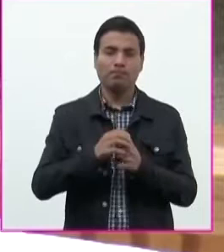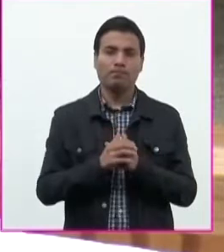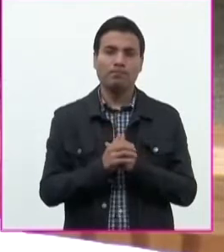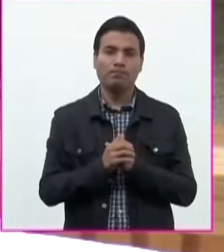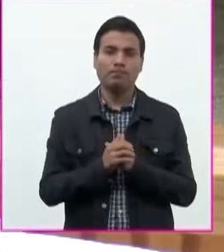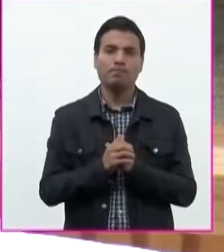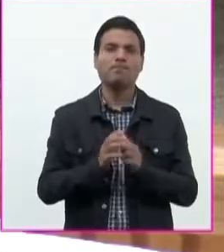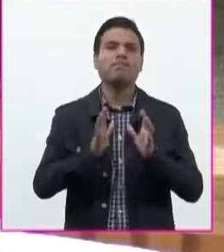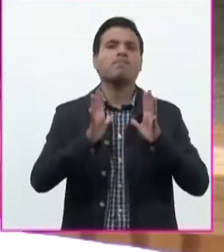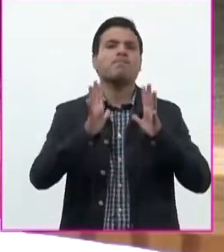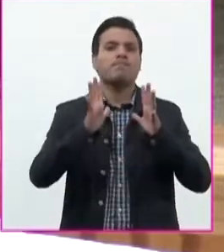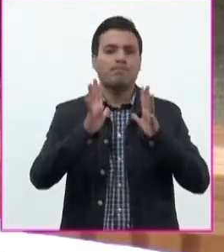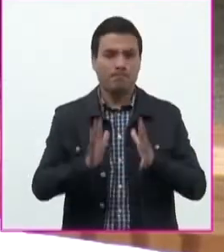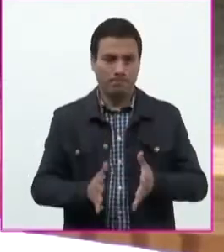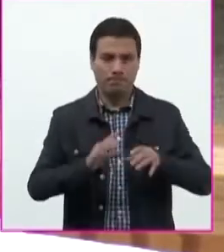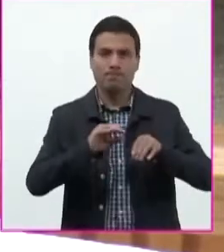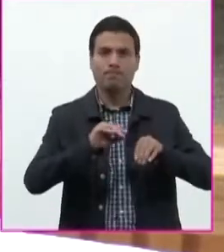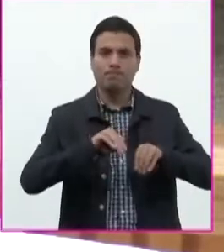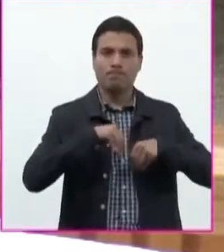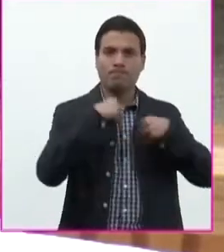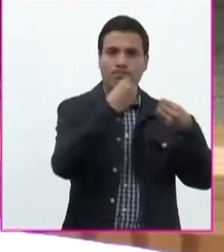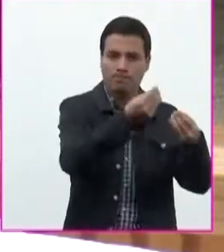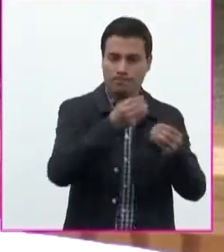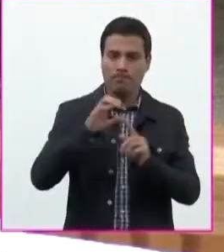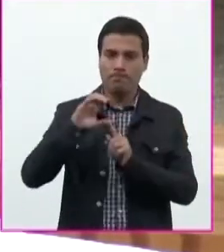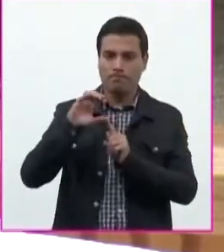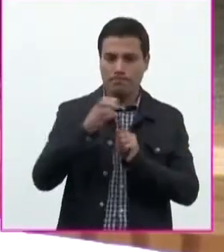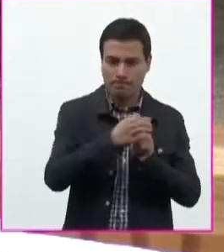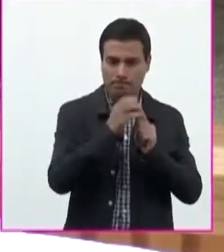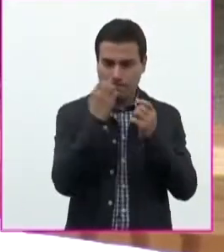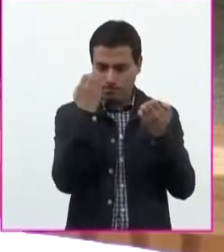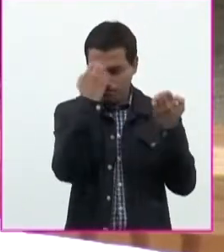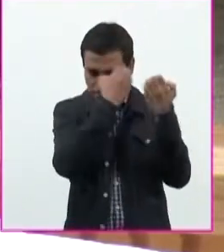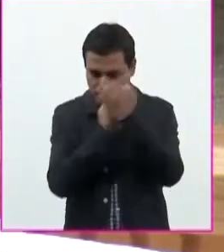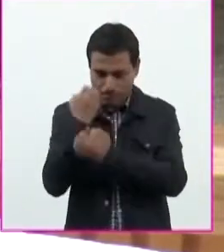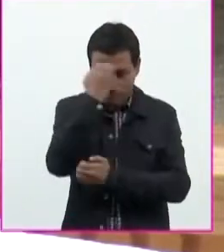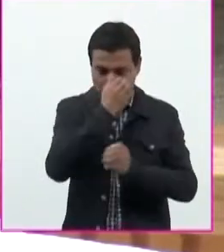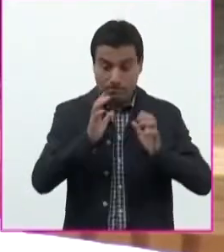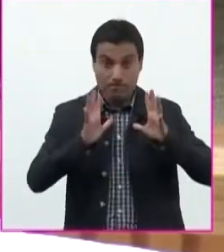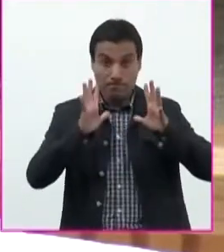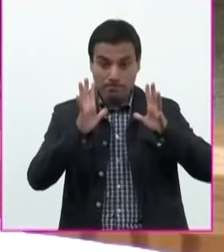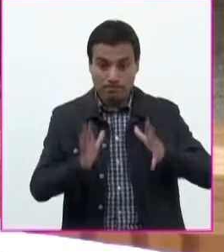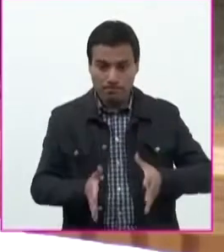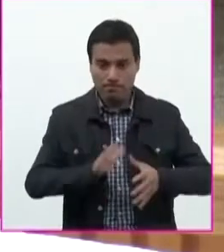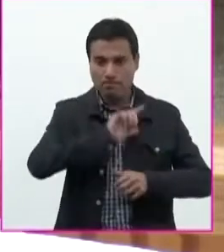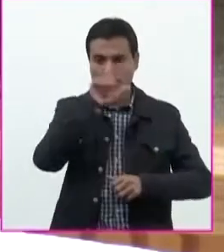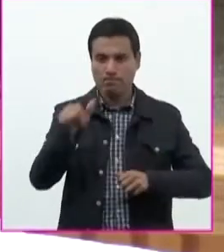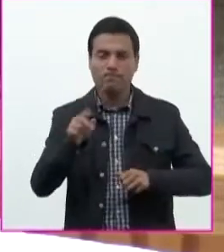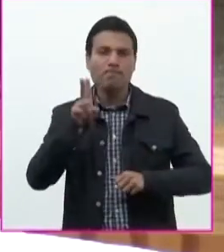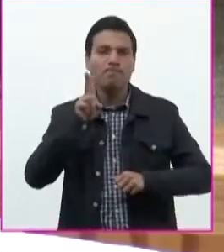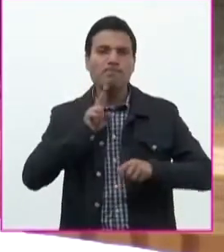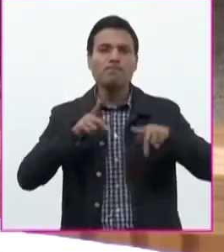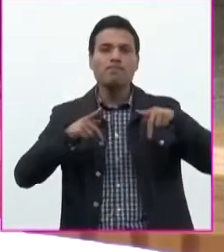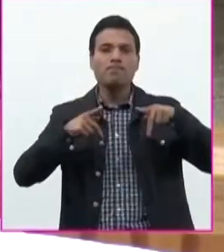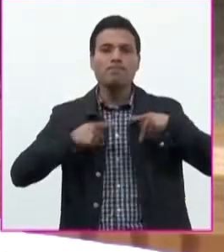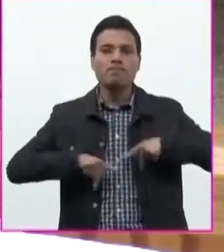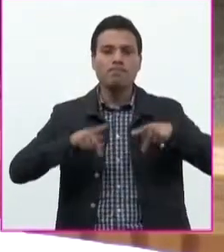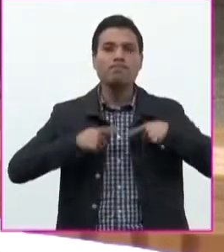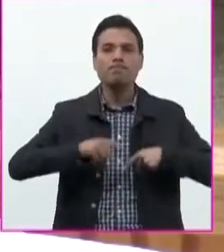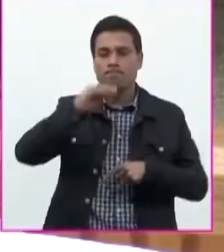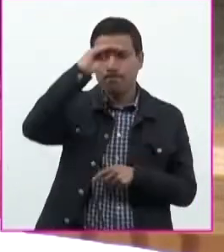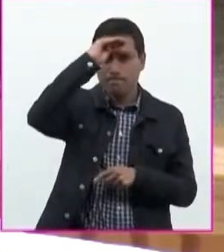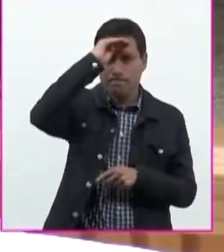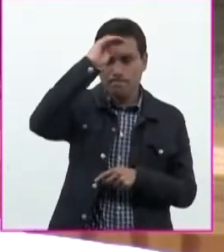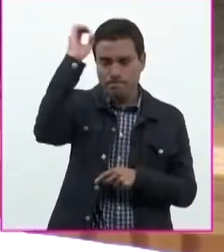revisado en la comisión presentado antes la opinión pública que siempre está pendiente